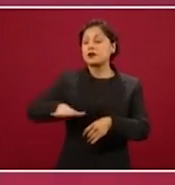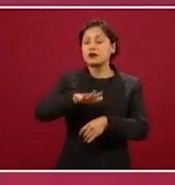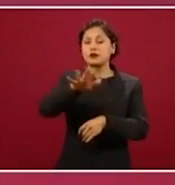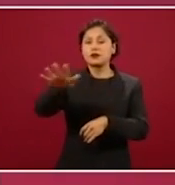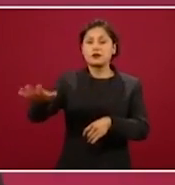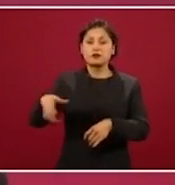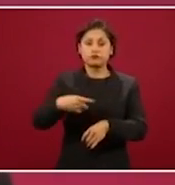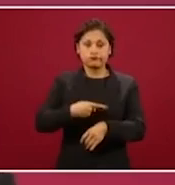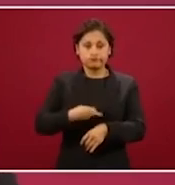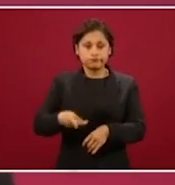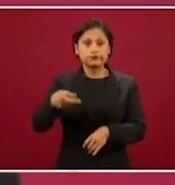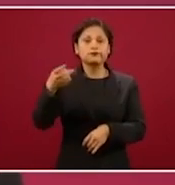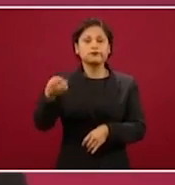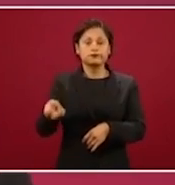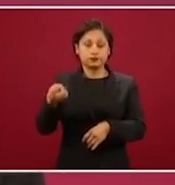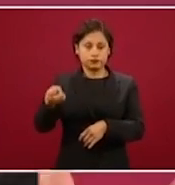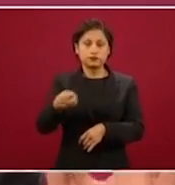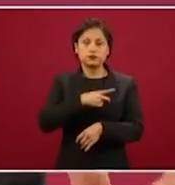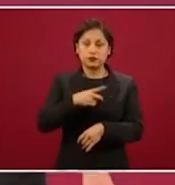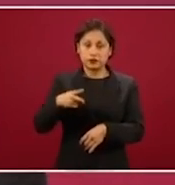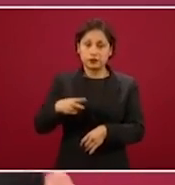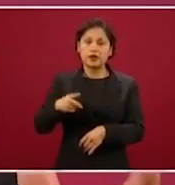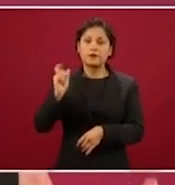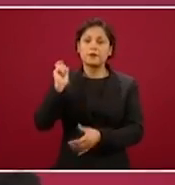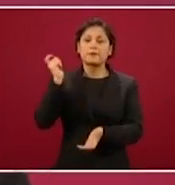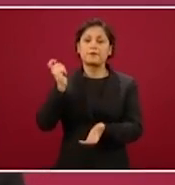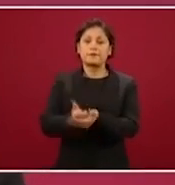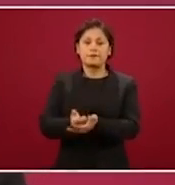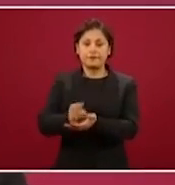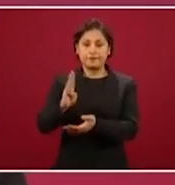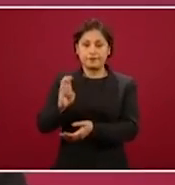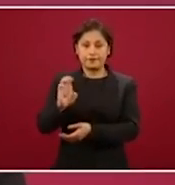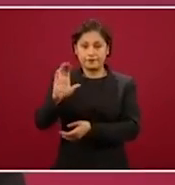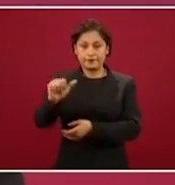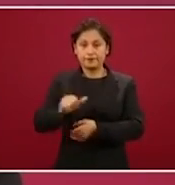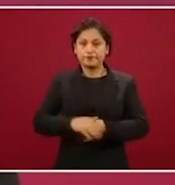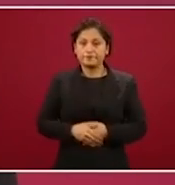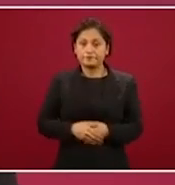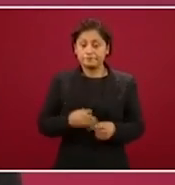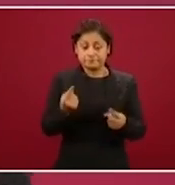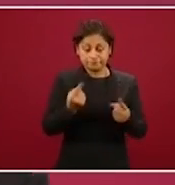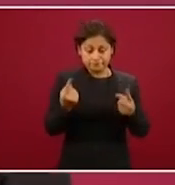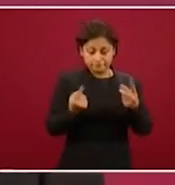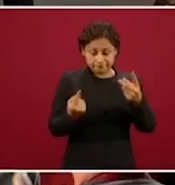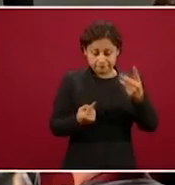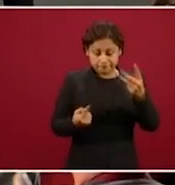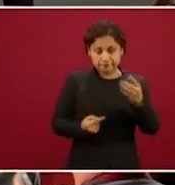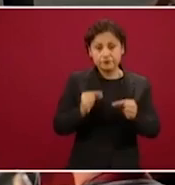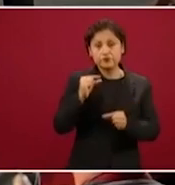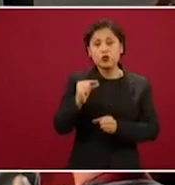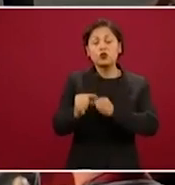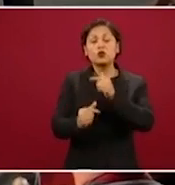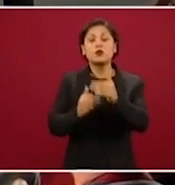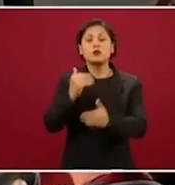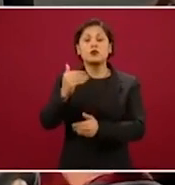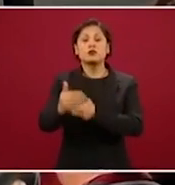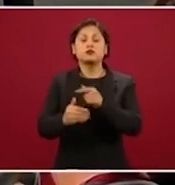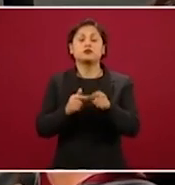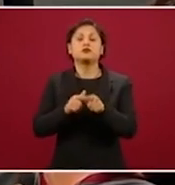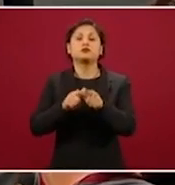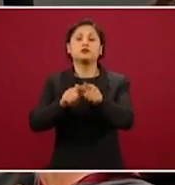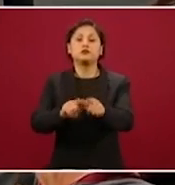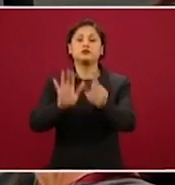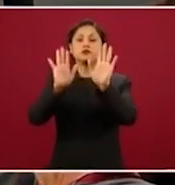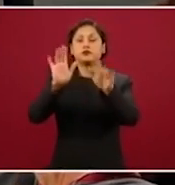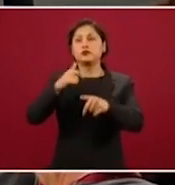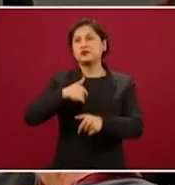pues tiene que ir avanzando. Yo espero que el Banco de Bienestar se